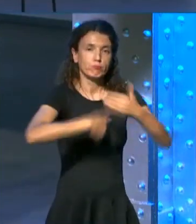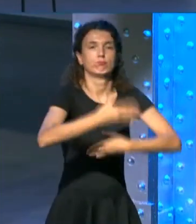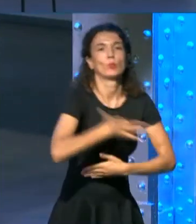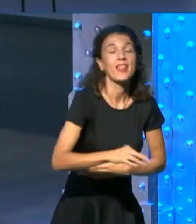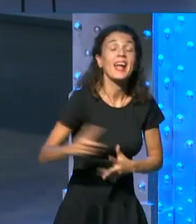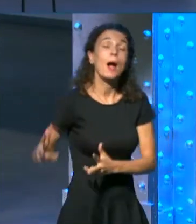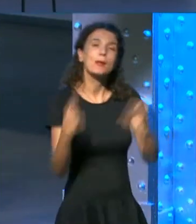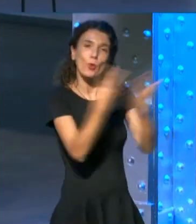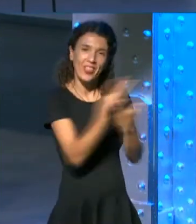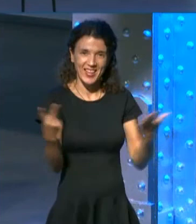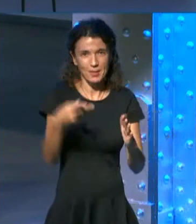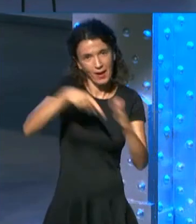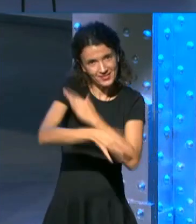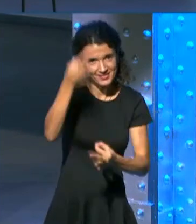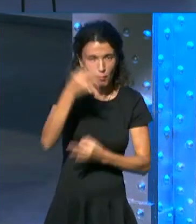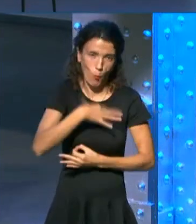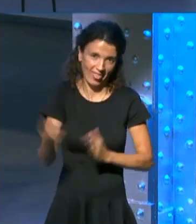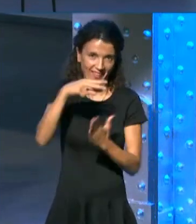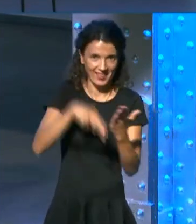17.